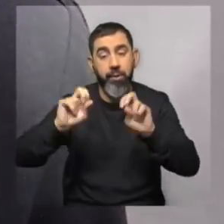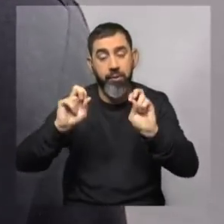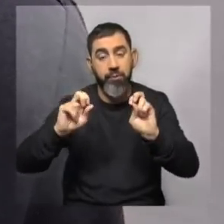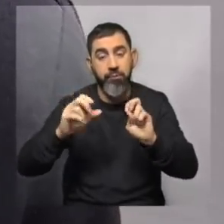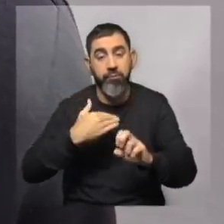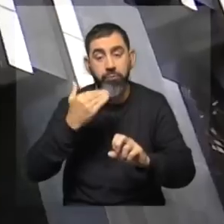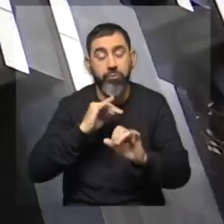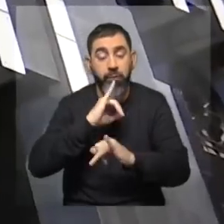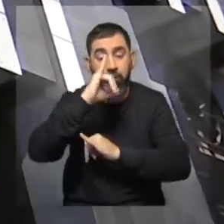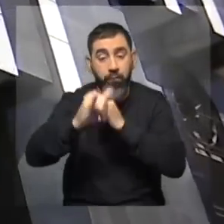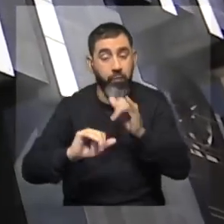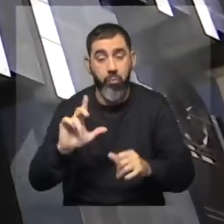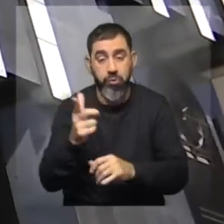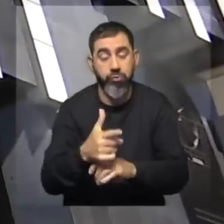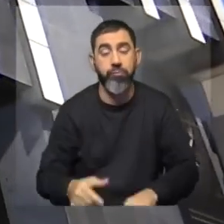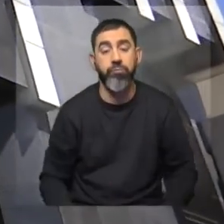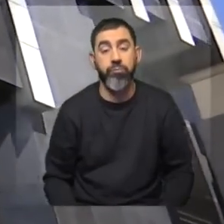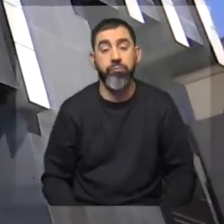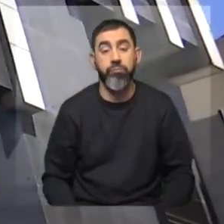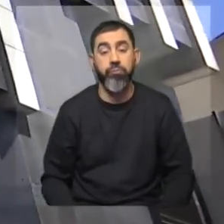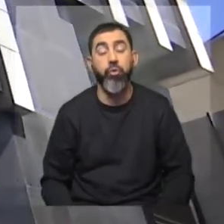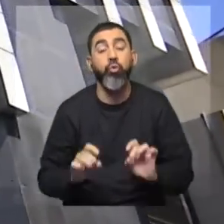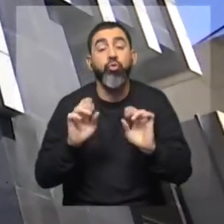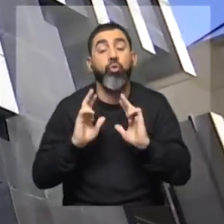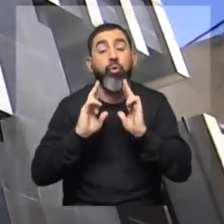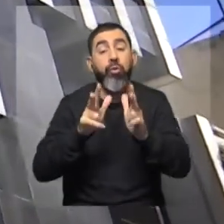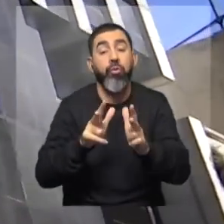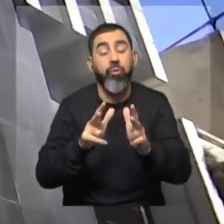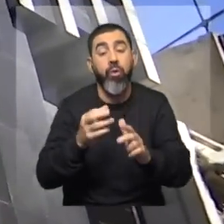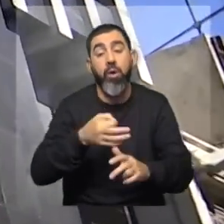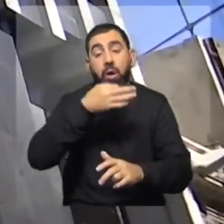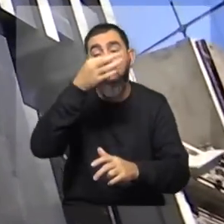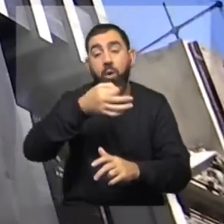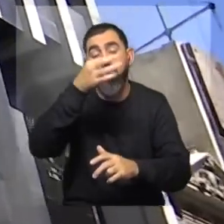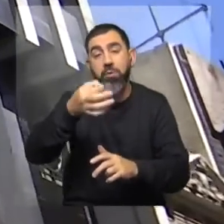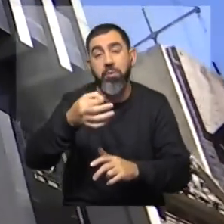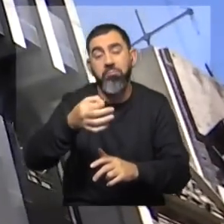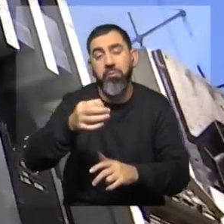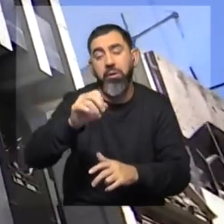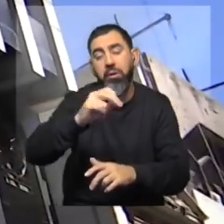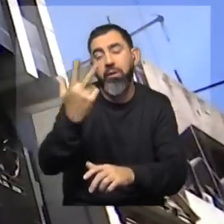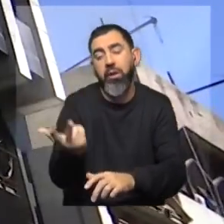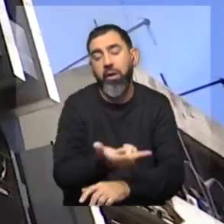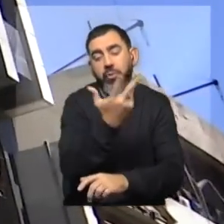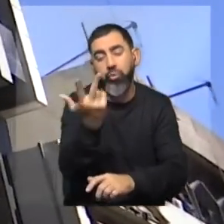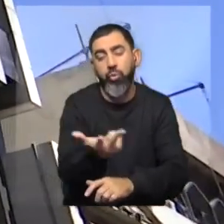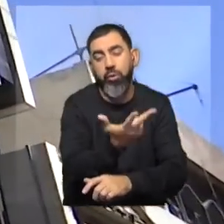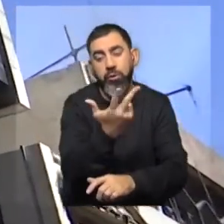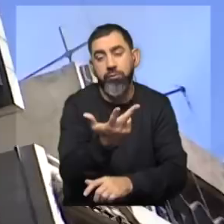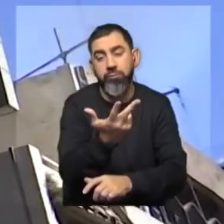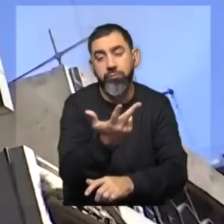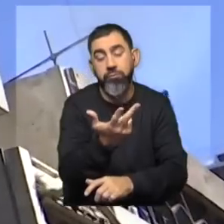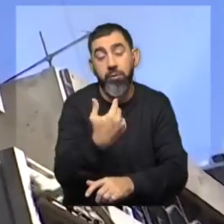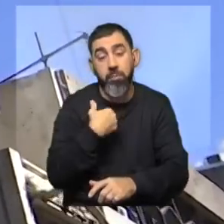no puedo brindar información al respecto los que le puedo adelantar Es que la audiencia duró aproximadamente tres horas y